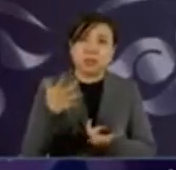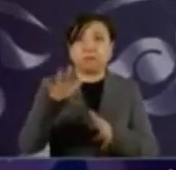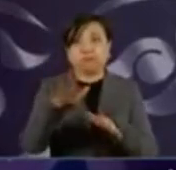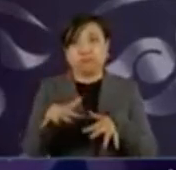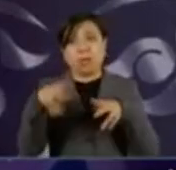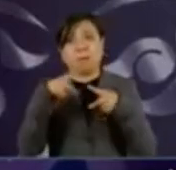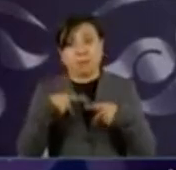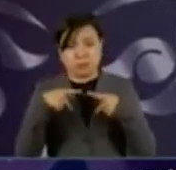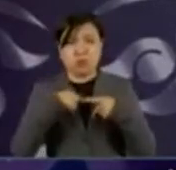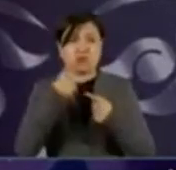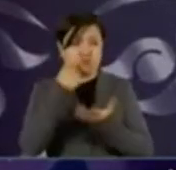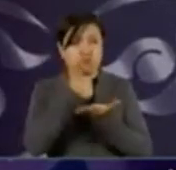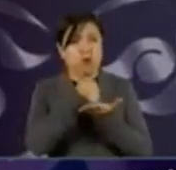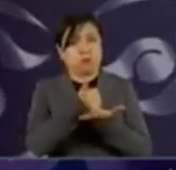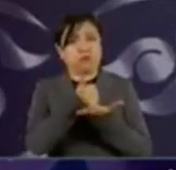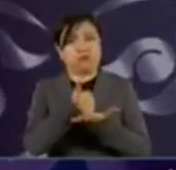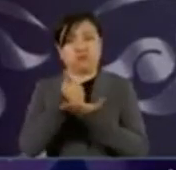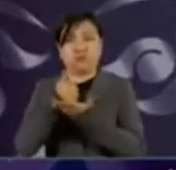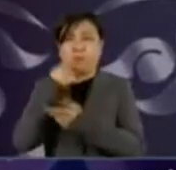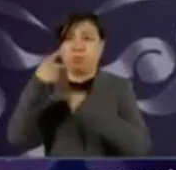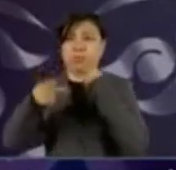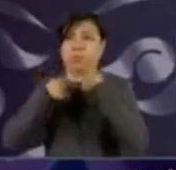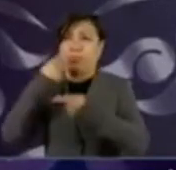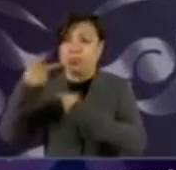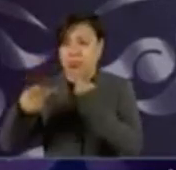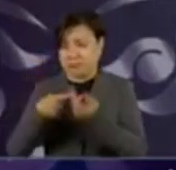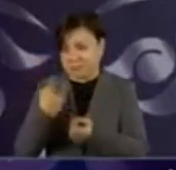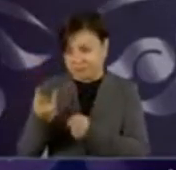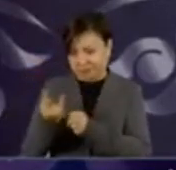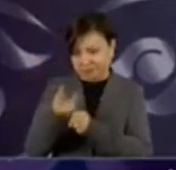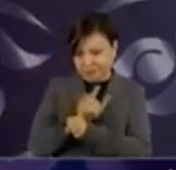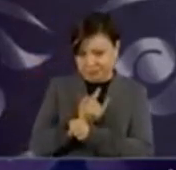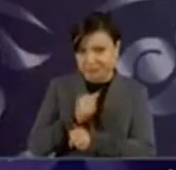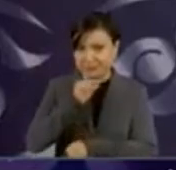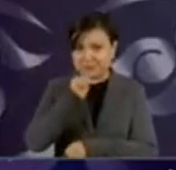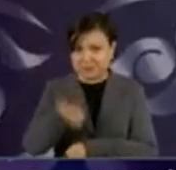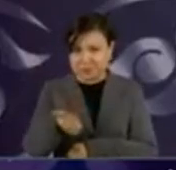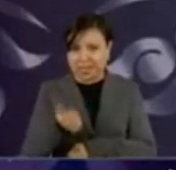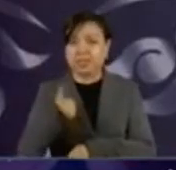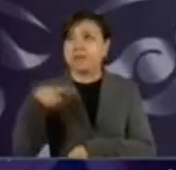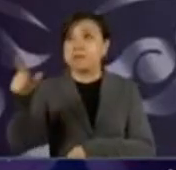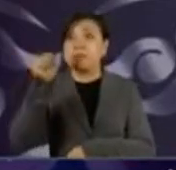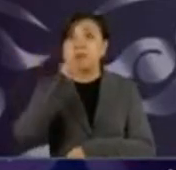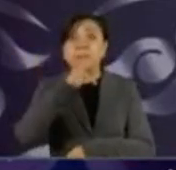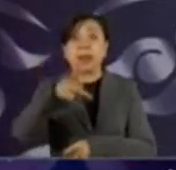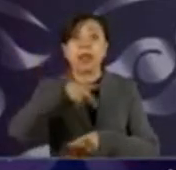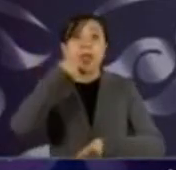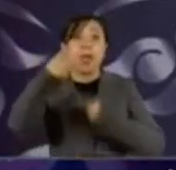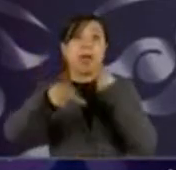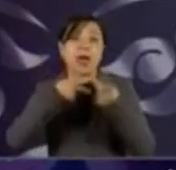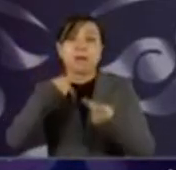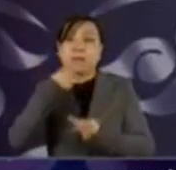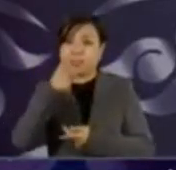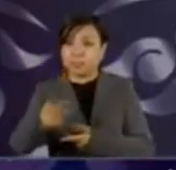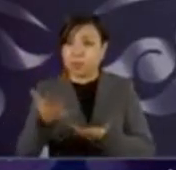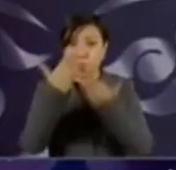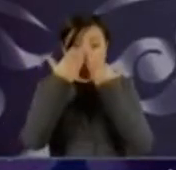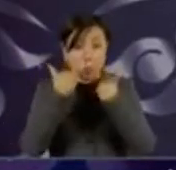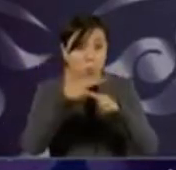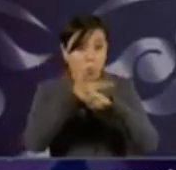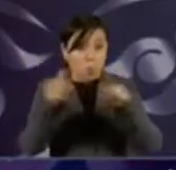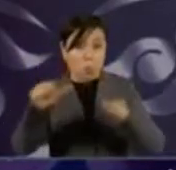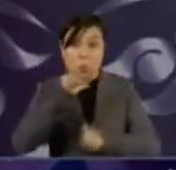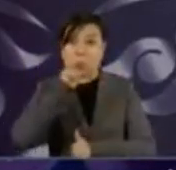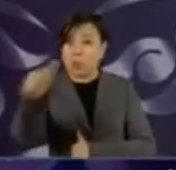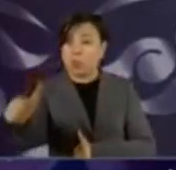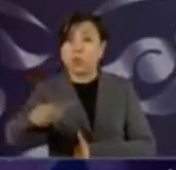van a ayudar, y cuando vemos que dicen que es un gobierno en el que no hay corrupción, que por cierto miente, porque la corrupción está a la vista de